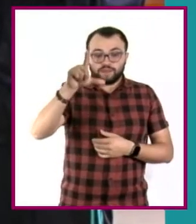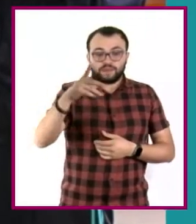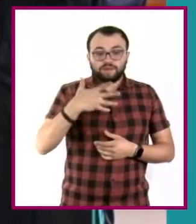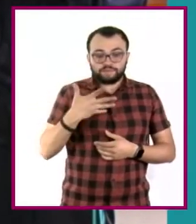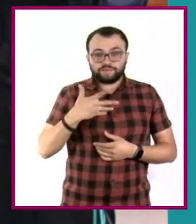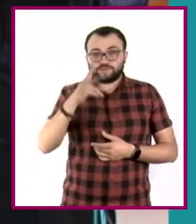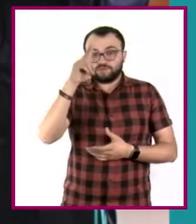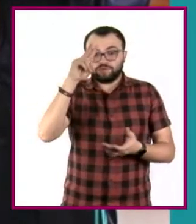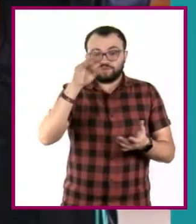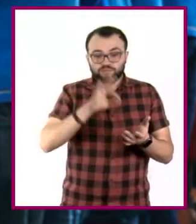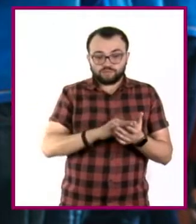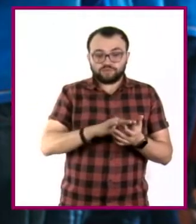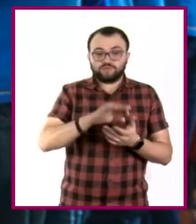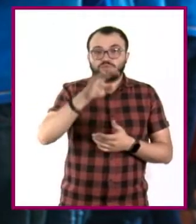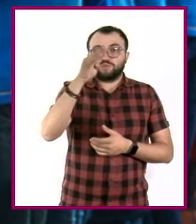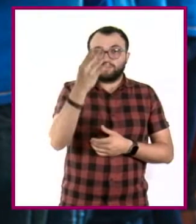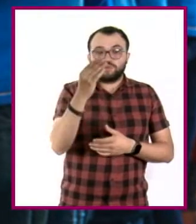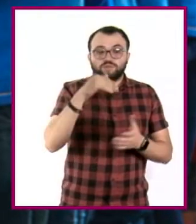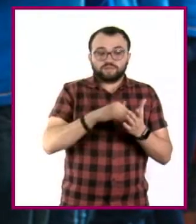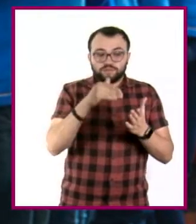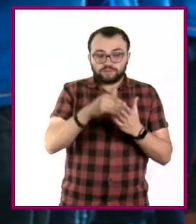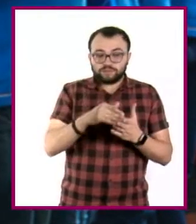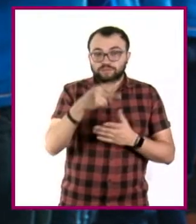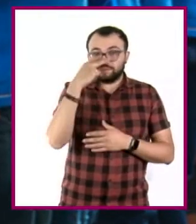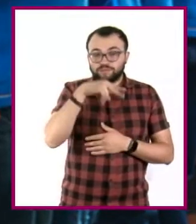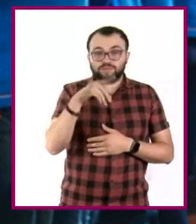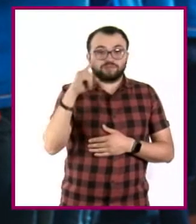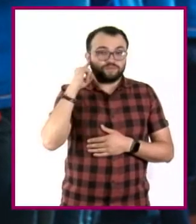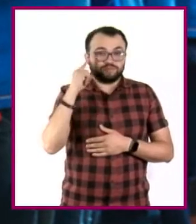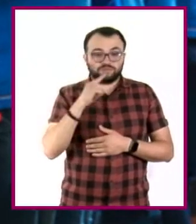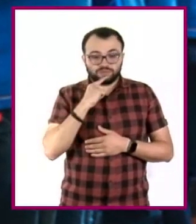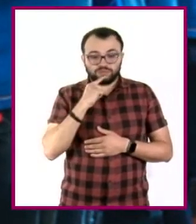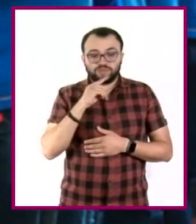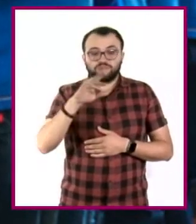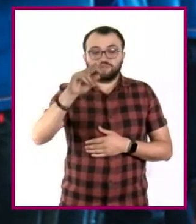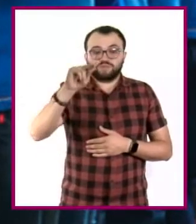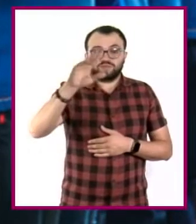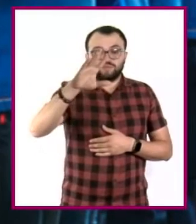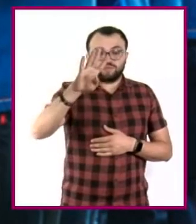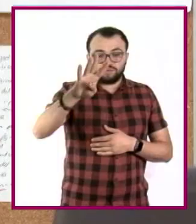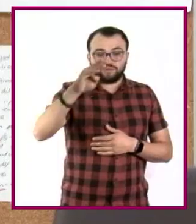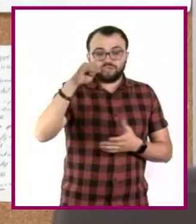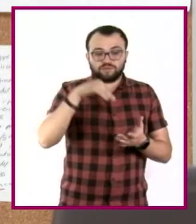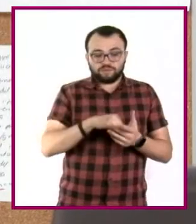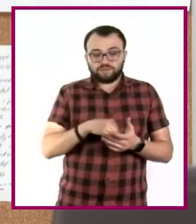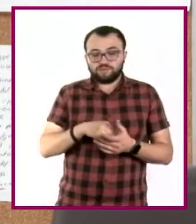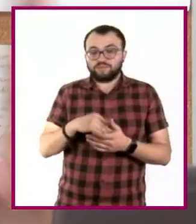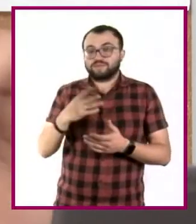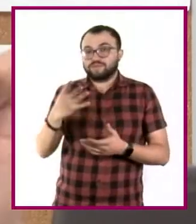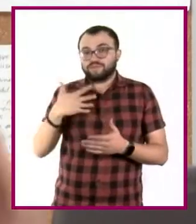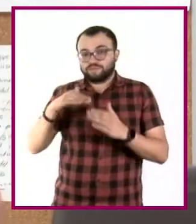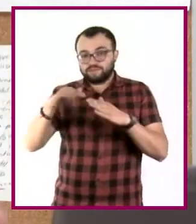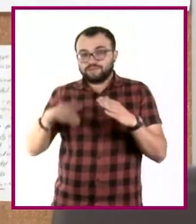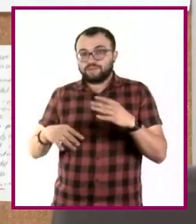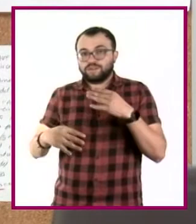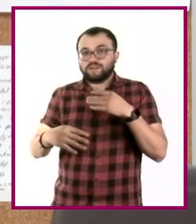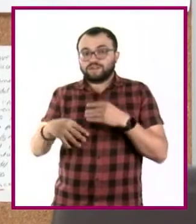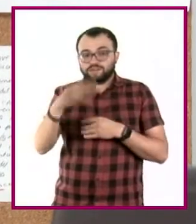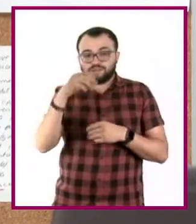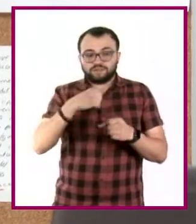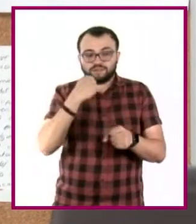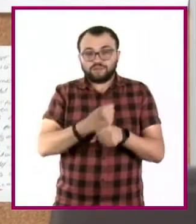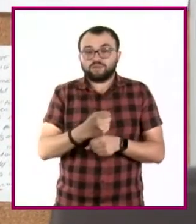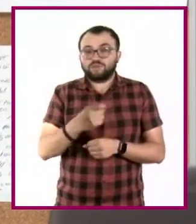reportaron 2.4 millones de mexicanos sordos, con 84.957 menores de 14 años, donde solamente